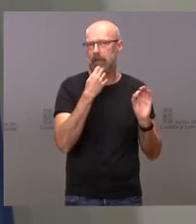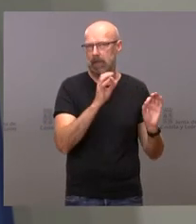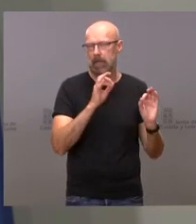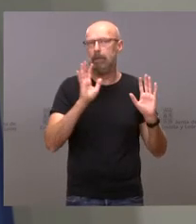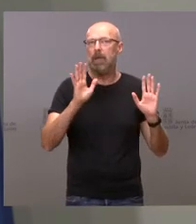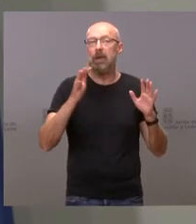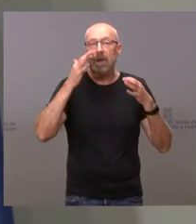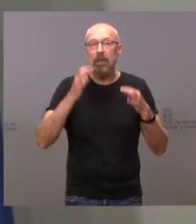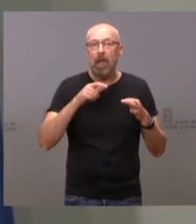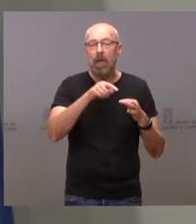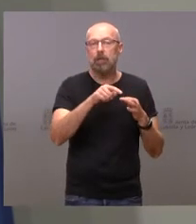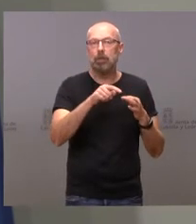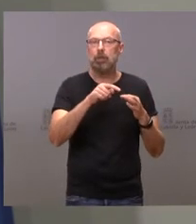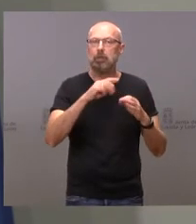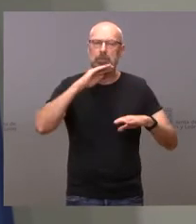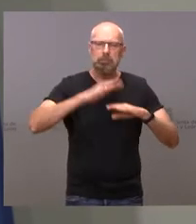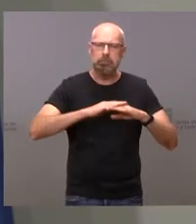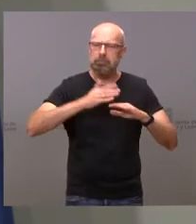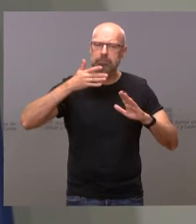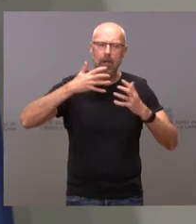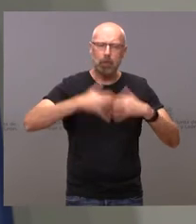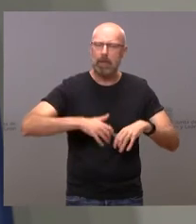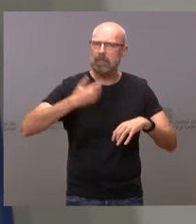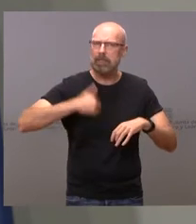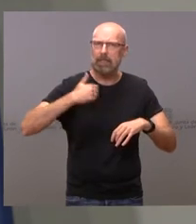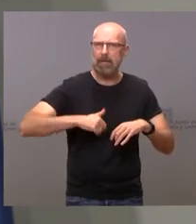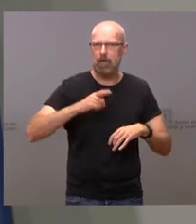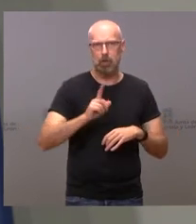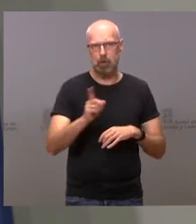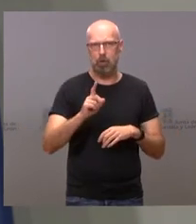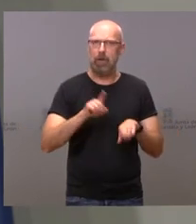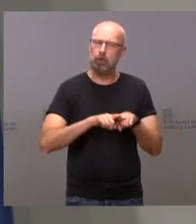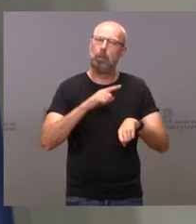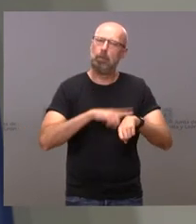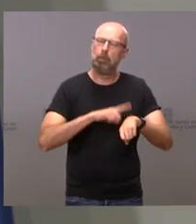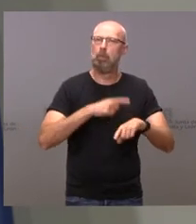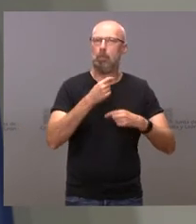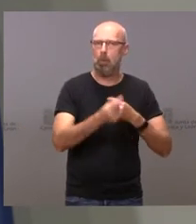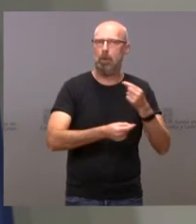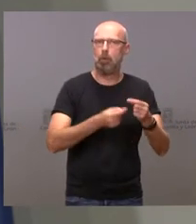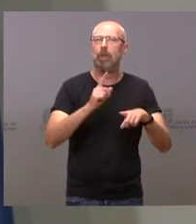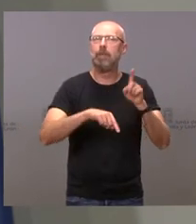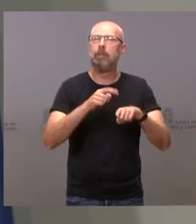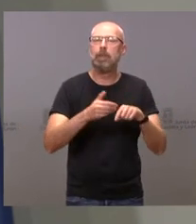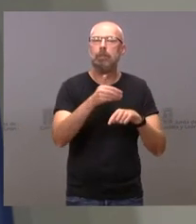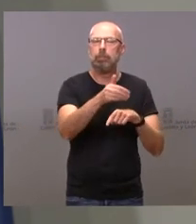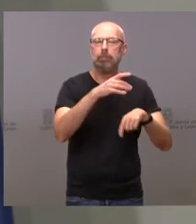manera radical en un primer momento, sino que se va a ir haciendo de manera progresiva a medida que se produzcan